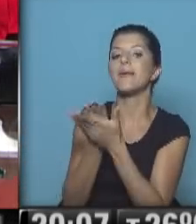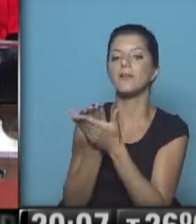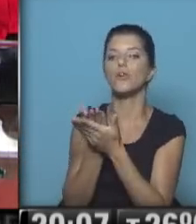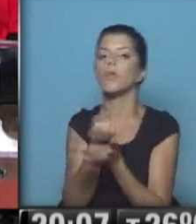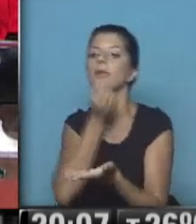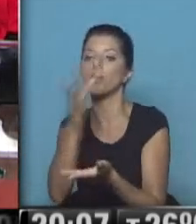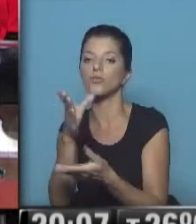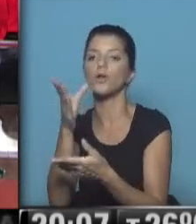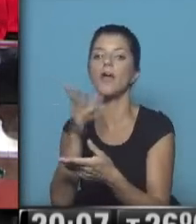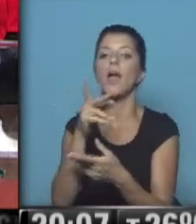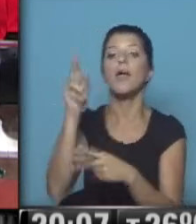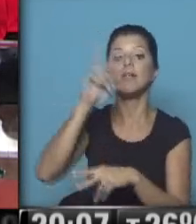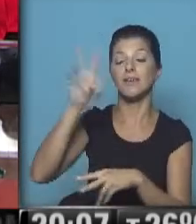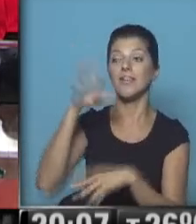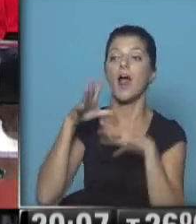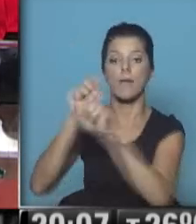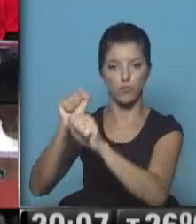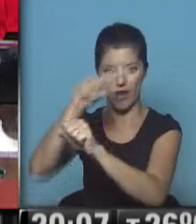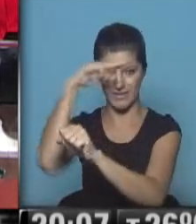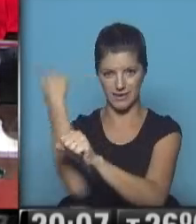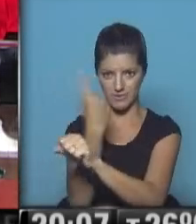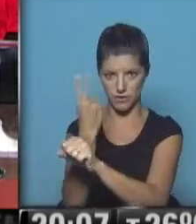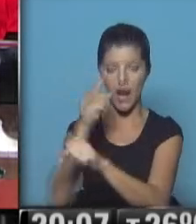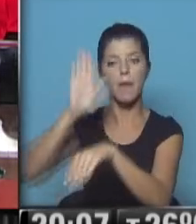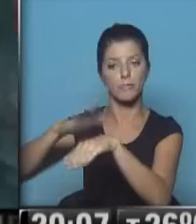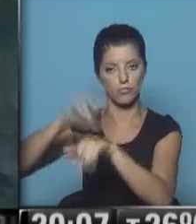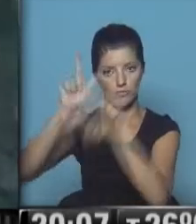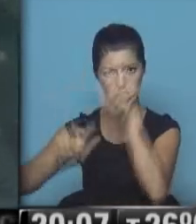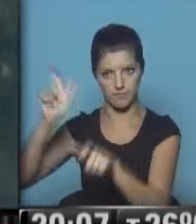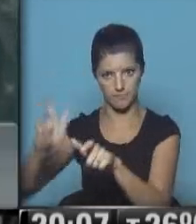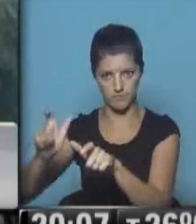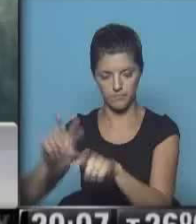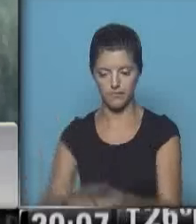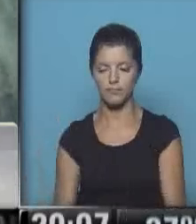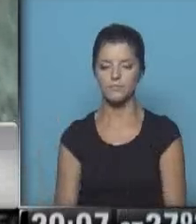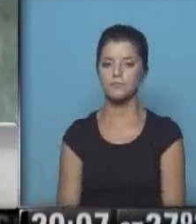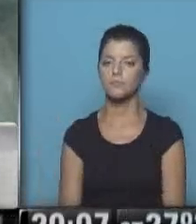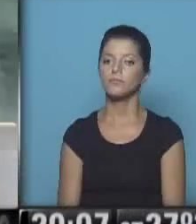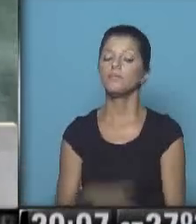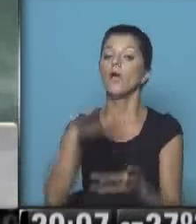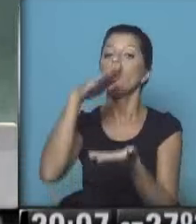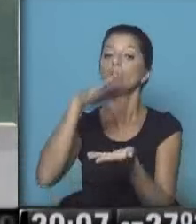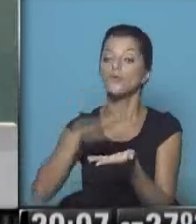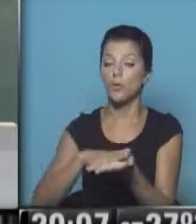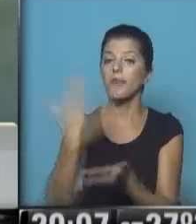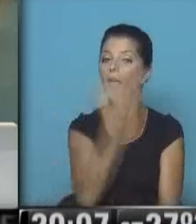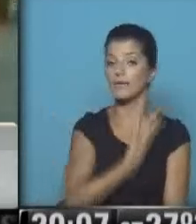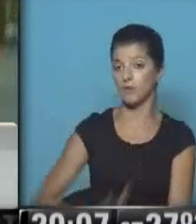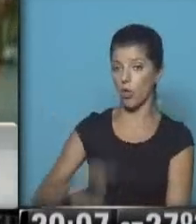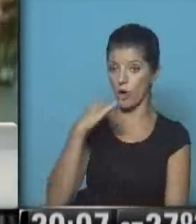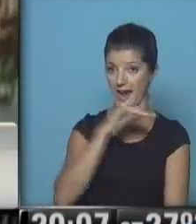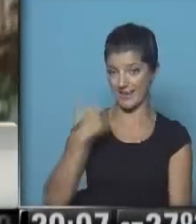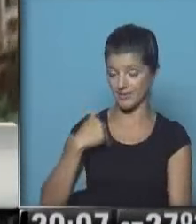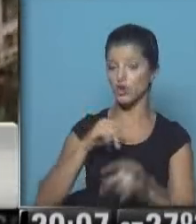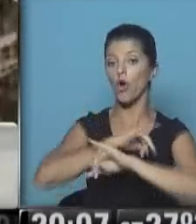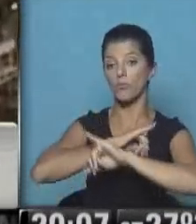y de capturas internacionales aquí los detalles se trata de la causa que abrió el estado argentino contra las